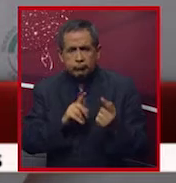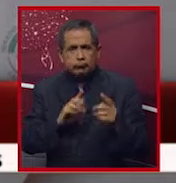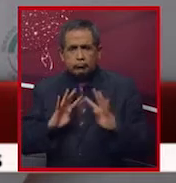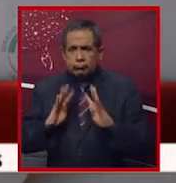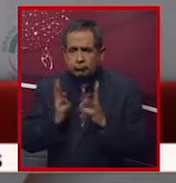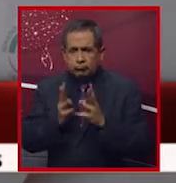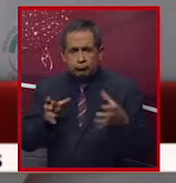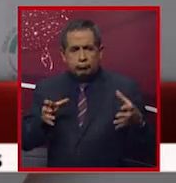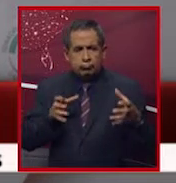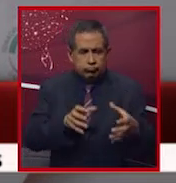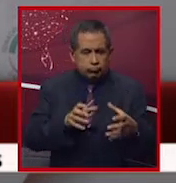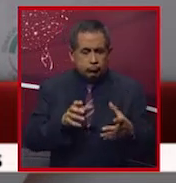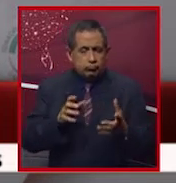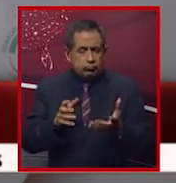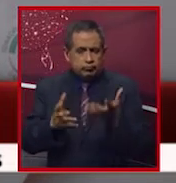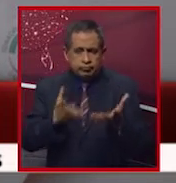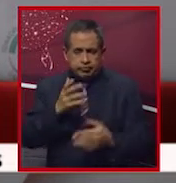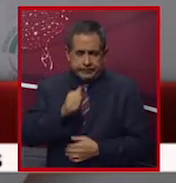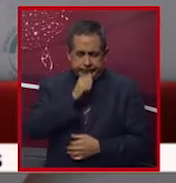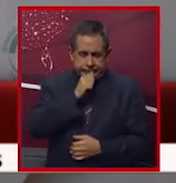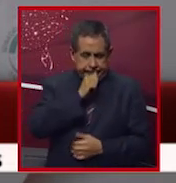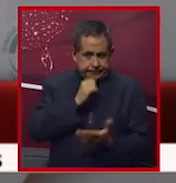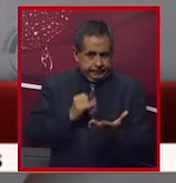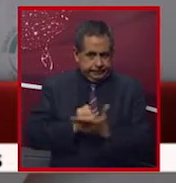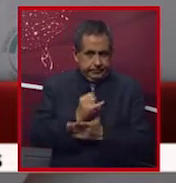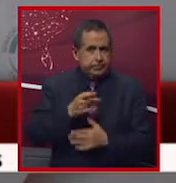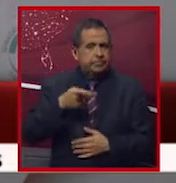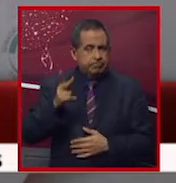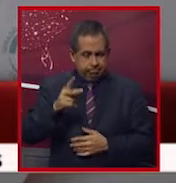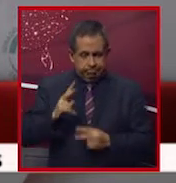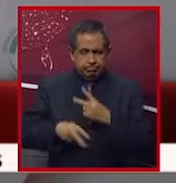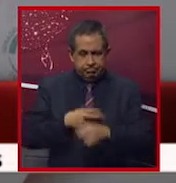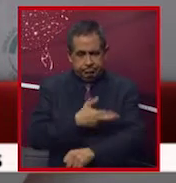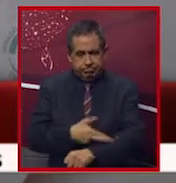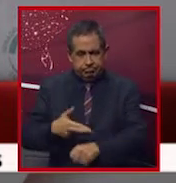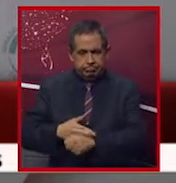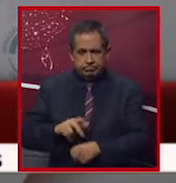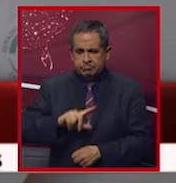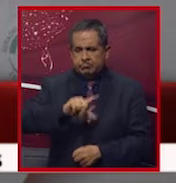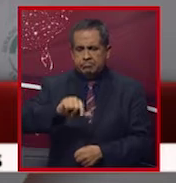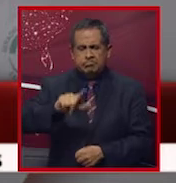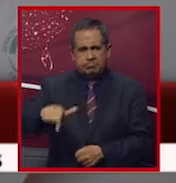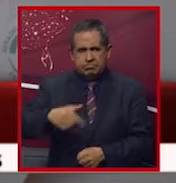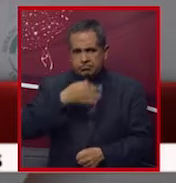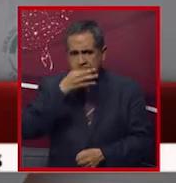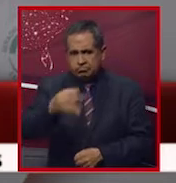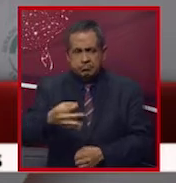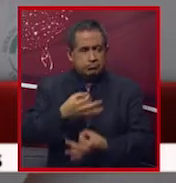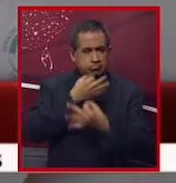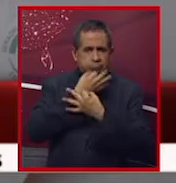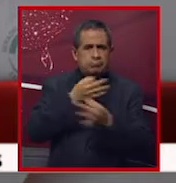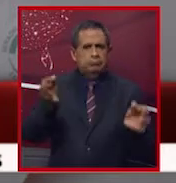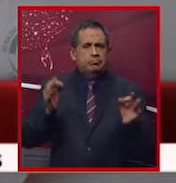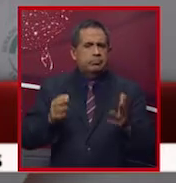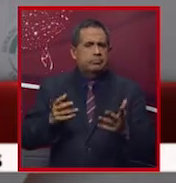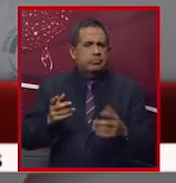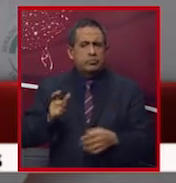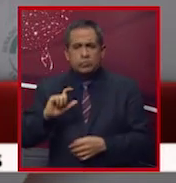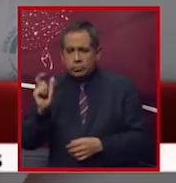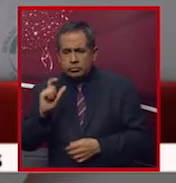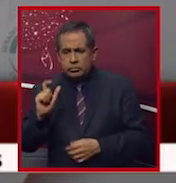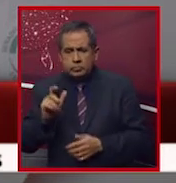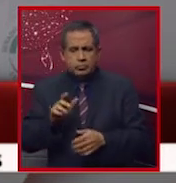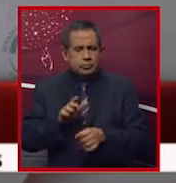un posible viaje a Washington, pero estamos en eso y en las próximas horas habrá de decidirse